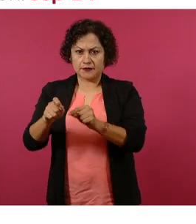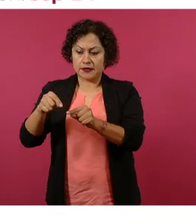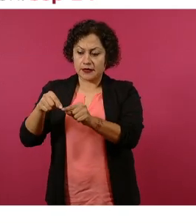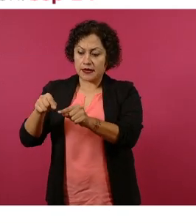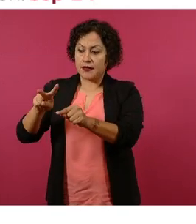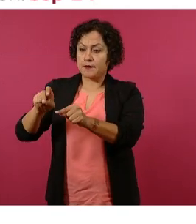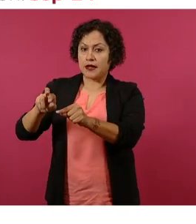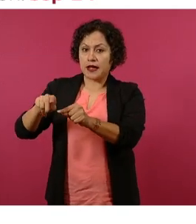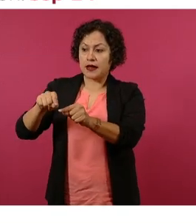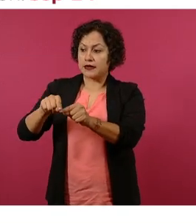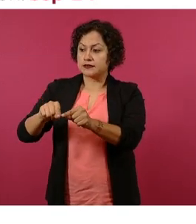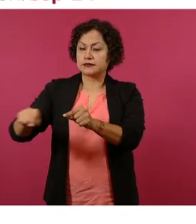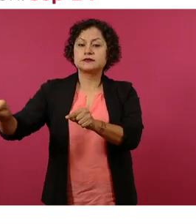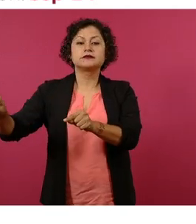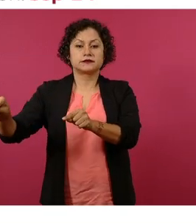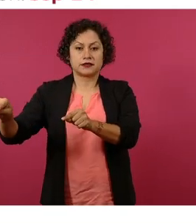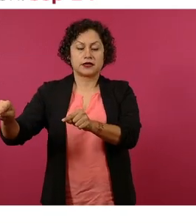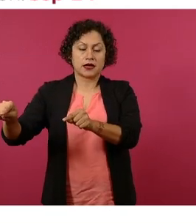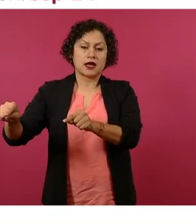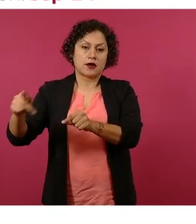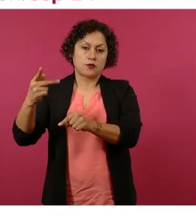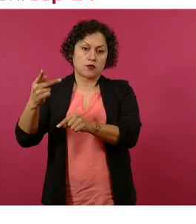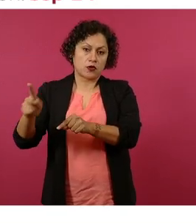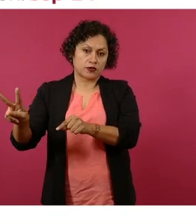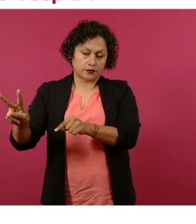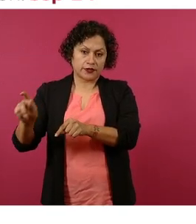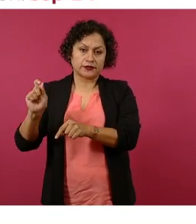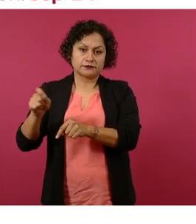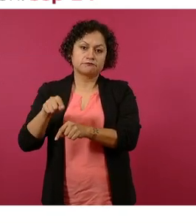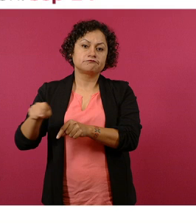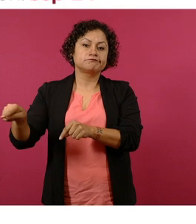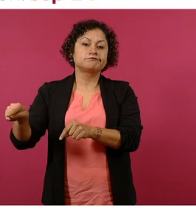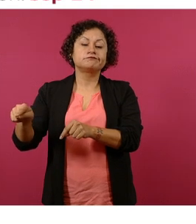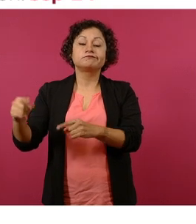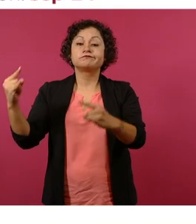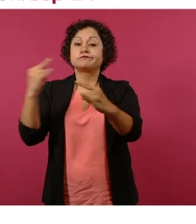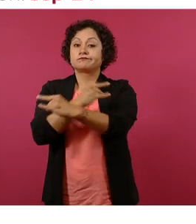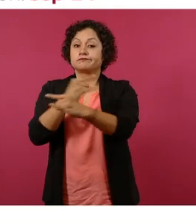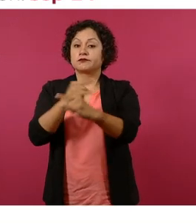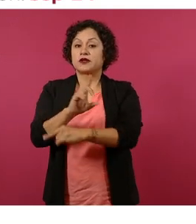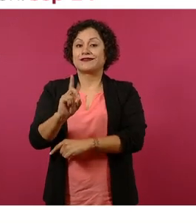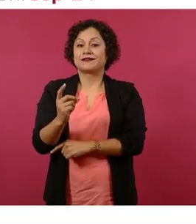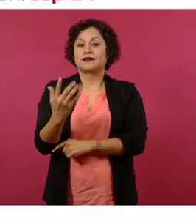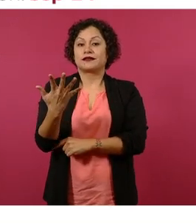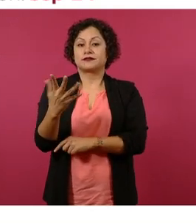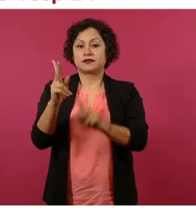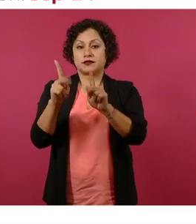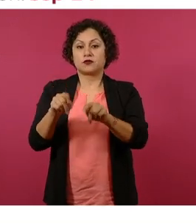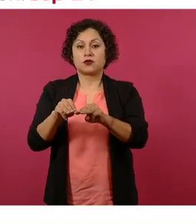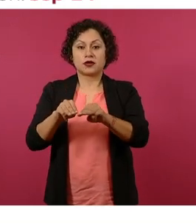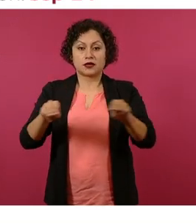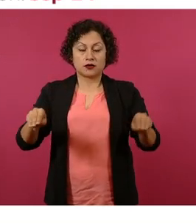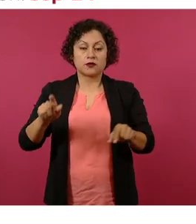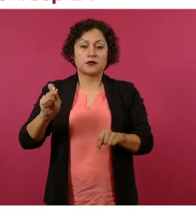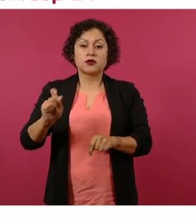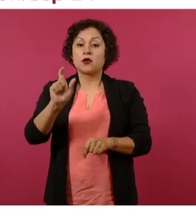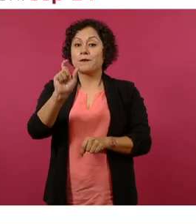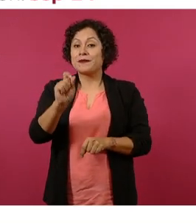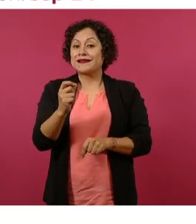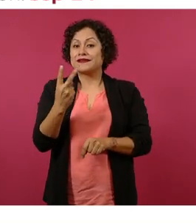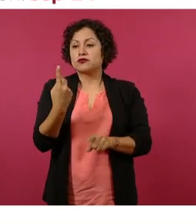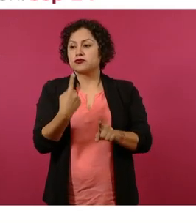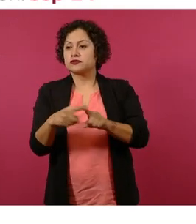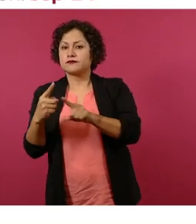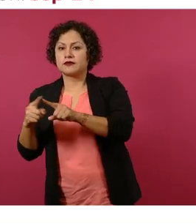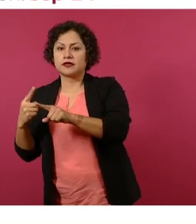Vallarta este tramo eh de autopista es de 35 km tiene 22 estructuras lleva un